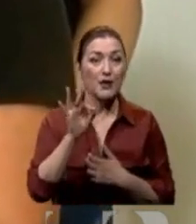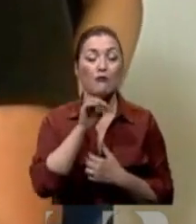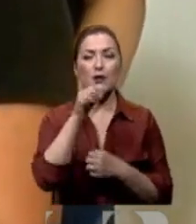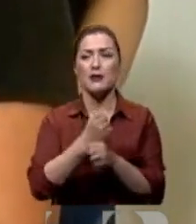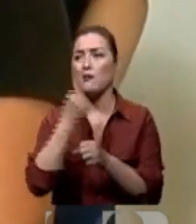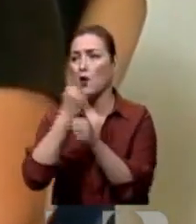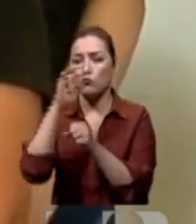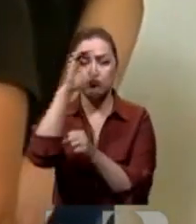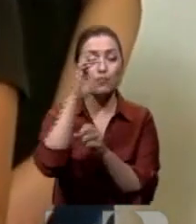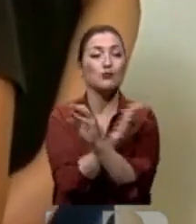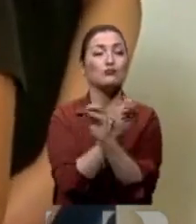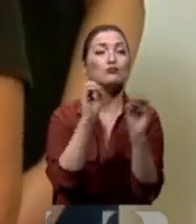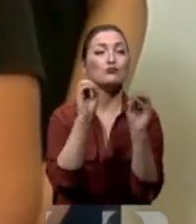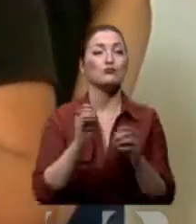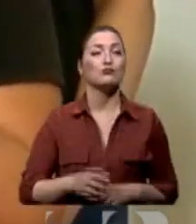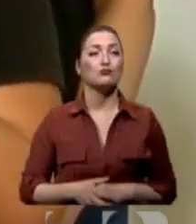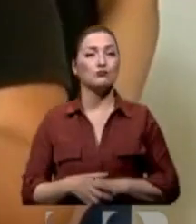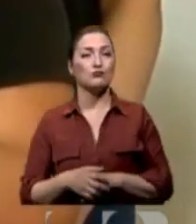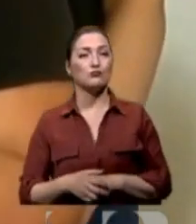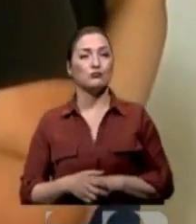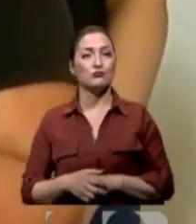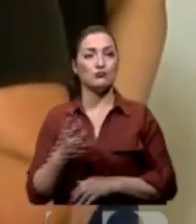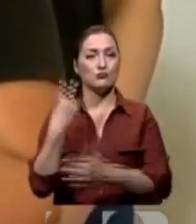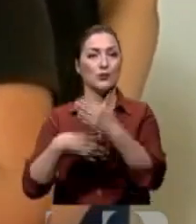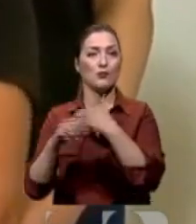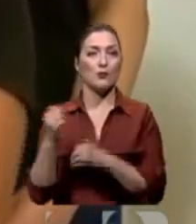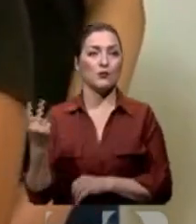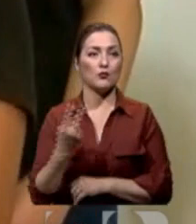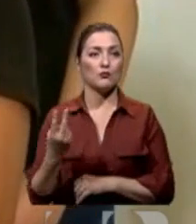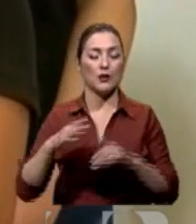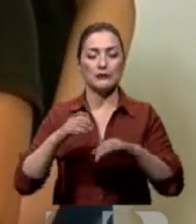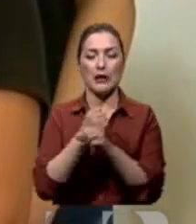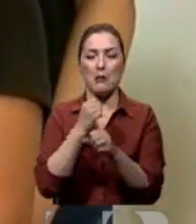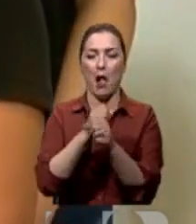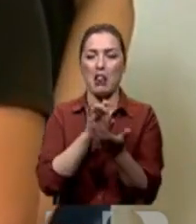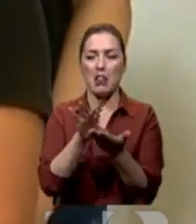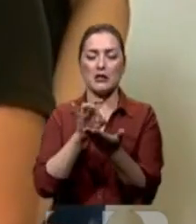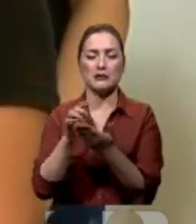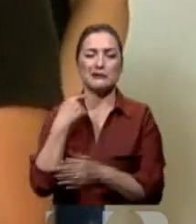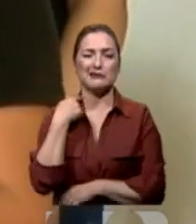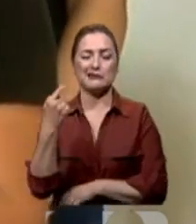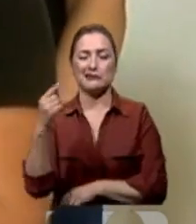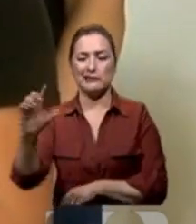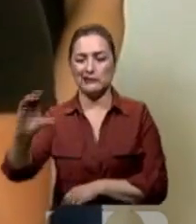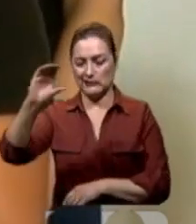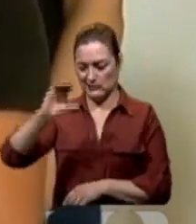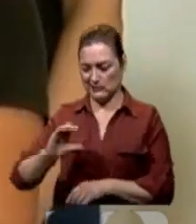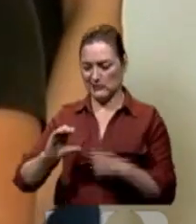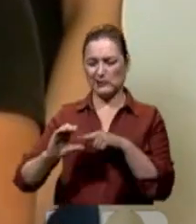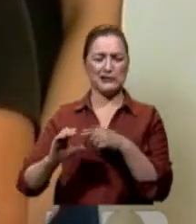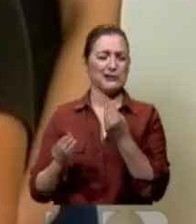de trabajo. A raíz de la pandemia, tanto a mi hija como a mí, nosotros nos quedamos sin trabajo, y con la liquidación nosotros empezamos a